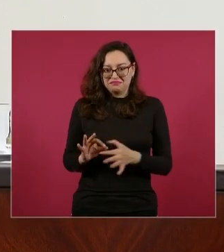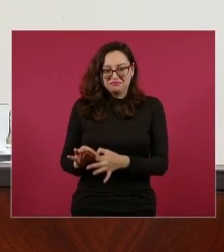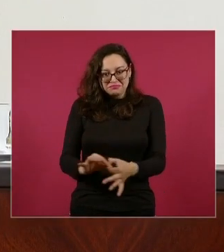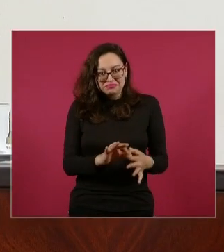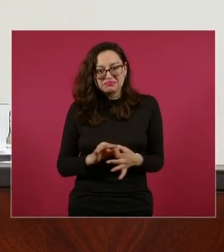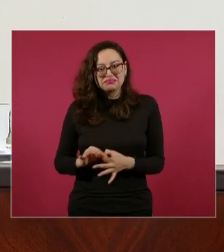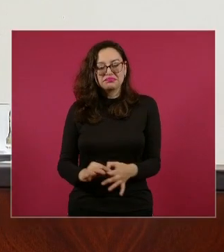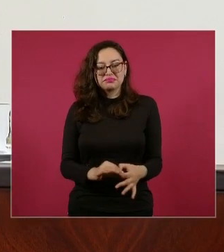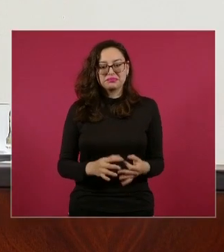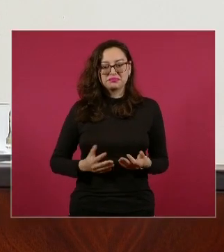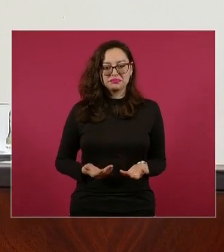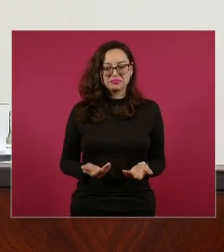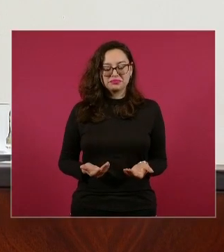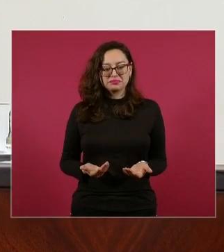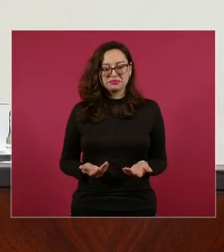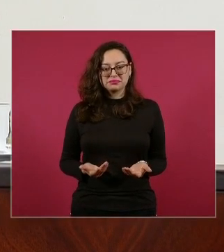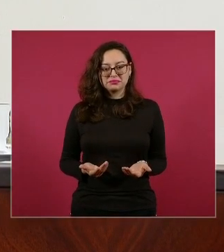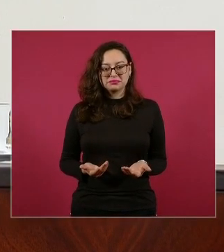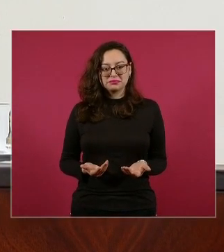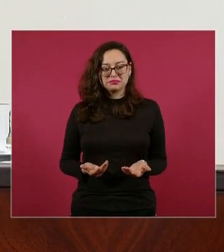naciones.